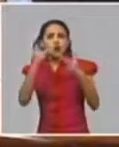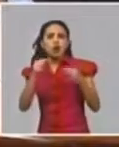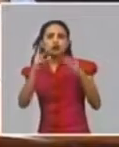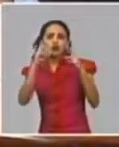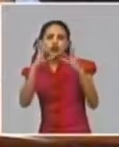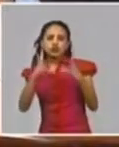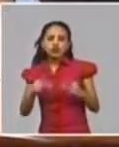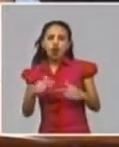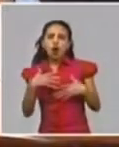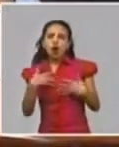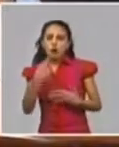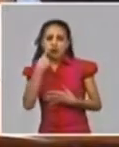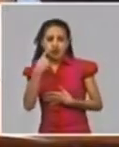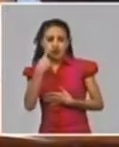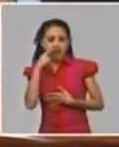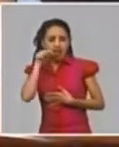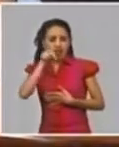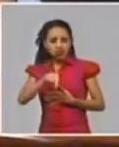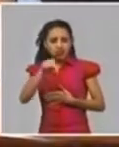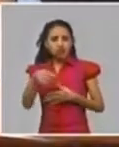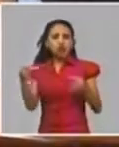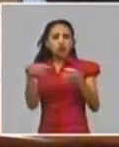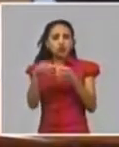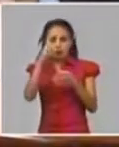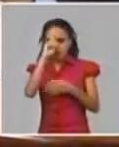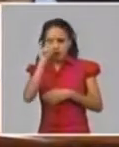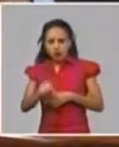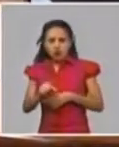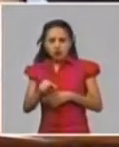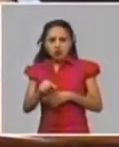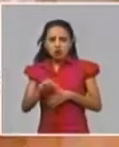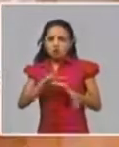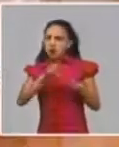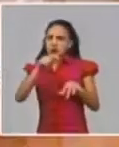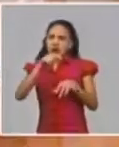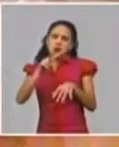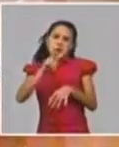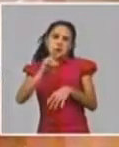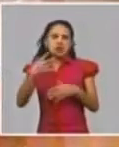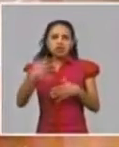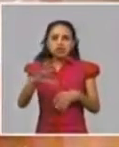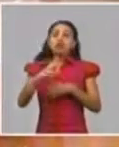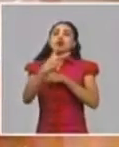de la presencia de nuestras brigadas Henry Reef en más de una veintena de países? Bueno,